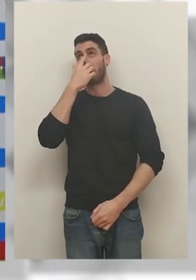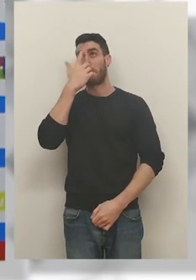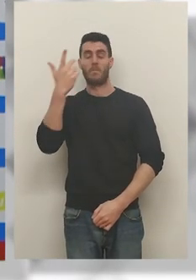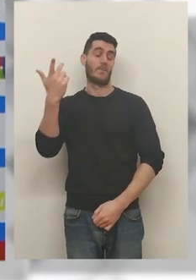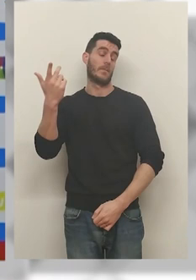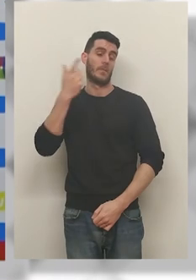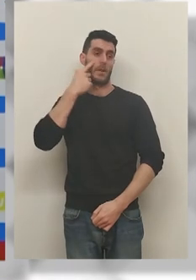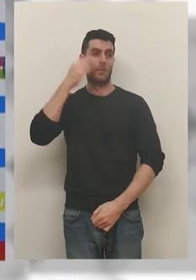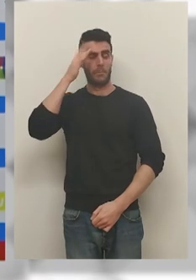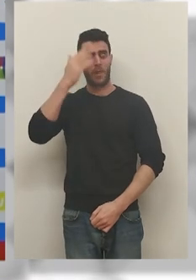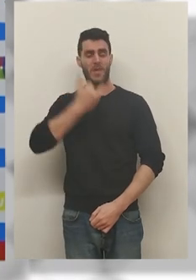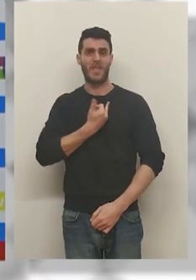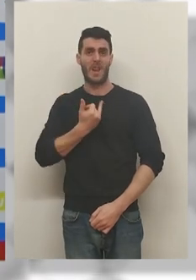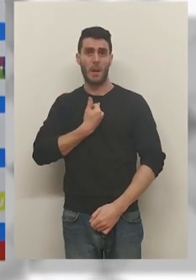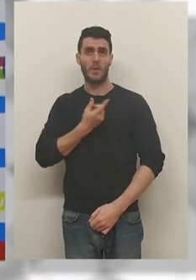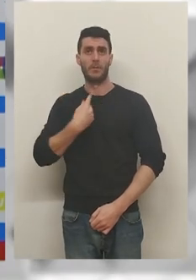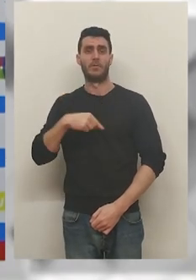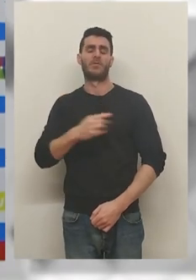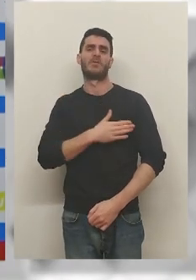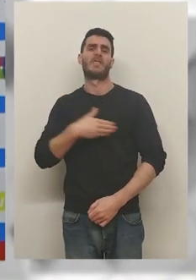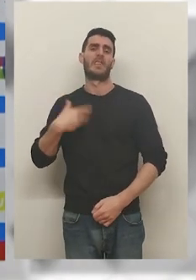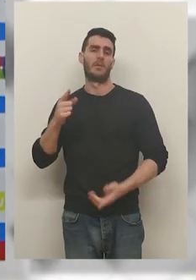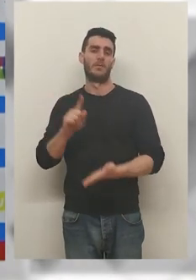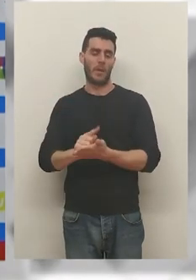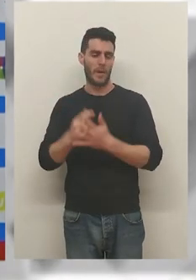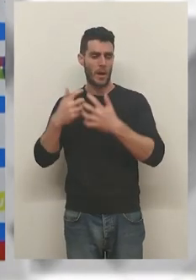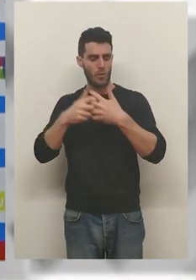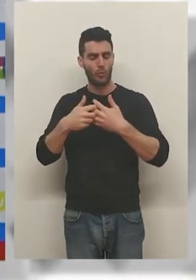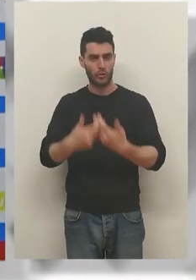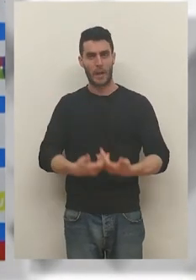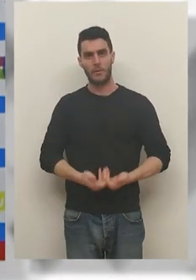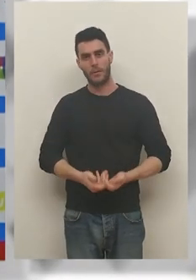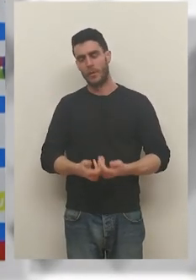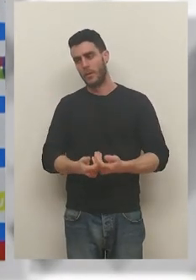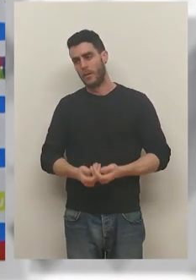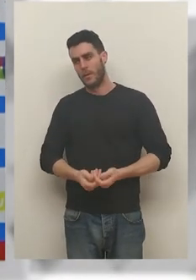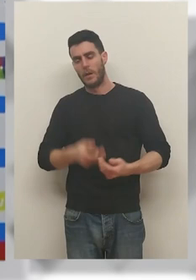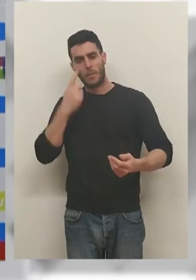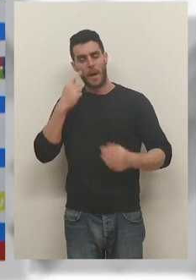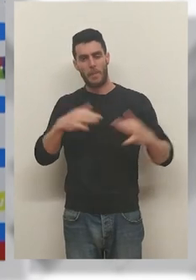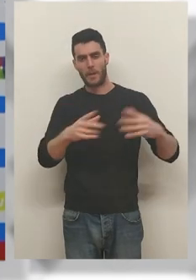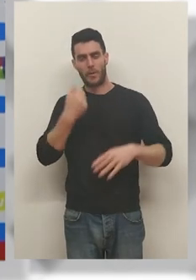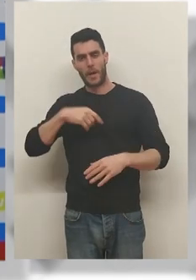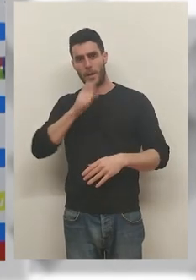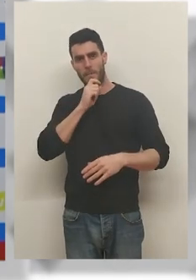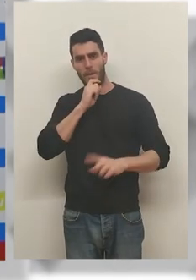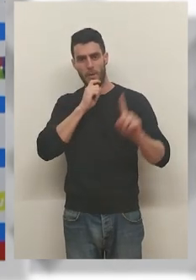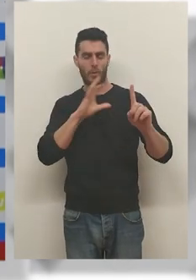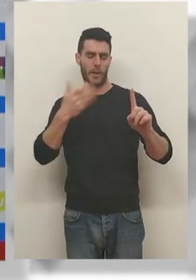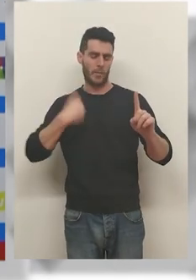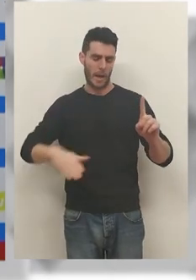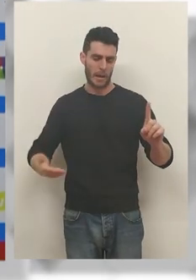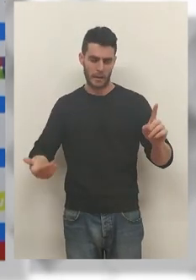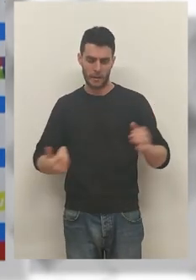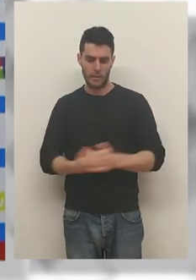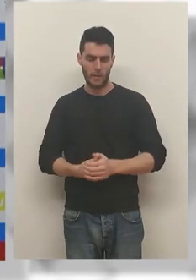evidentemente y vamos a trabajar por poder meternos en la pelea otra vez veníamos con un partido muy complicado un acero con lo que conlleva